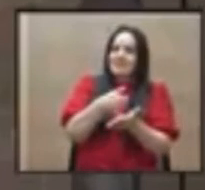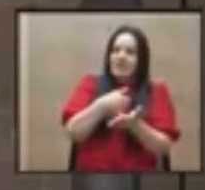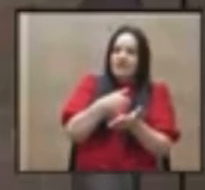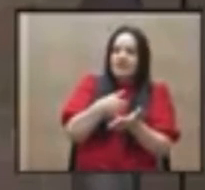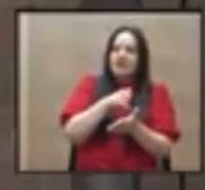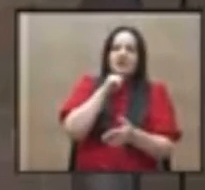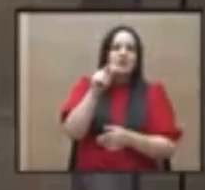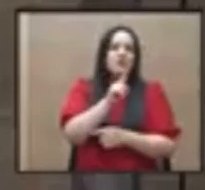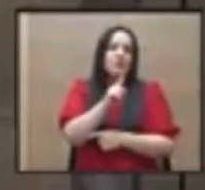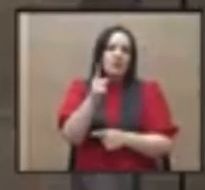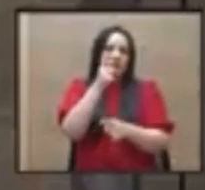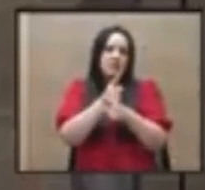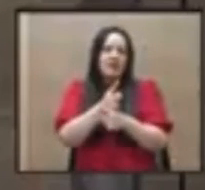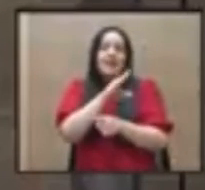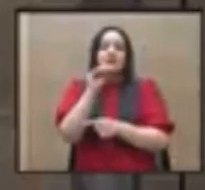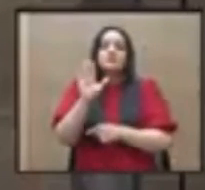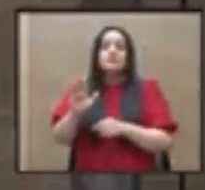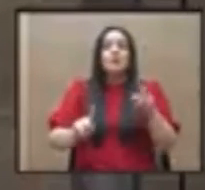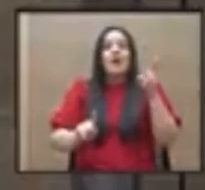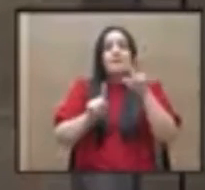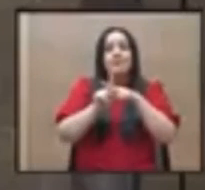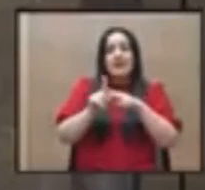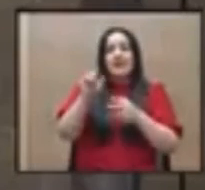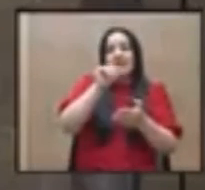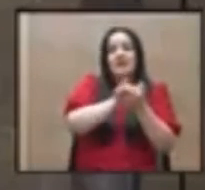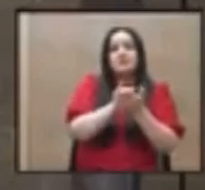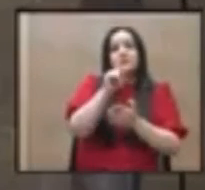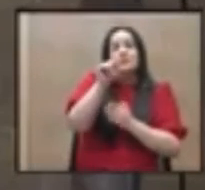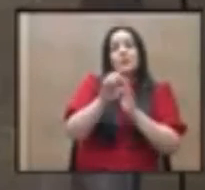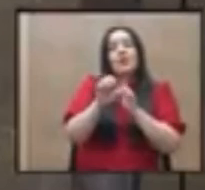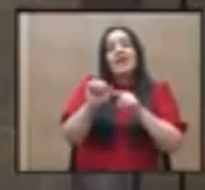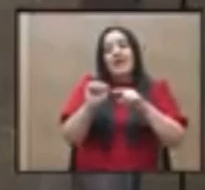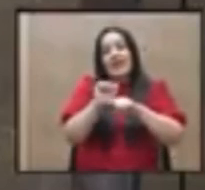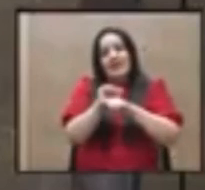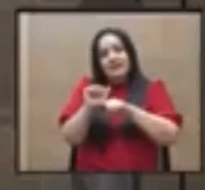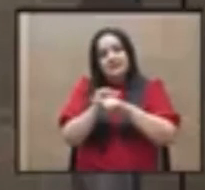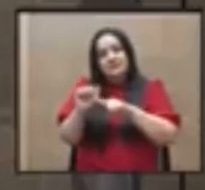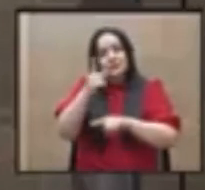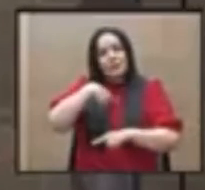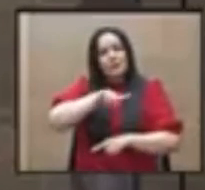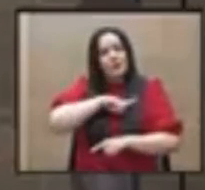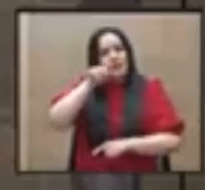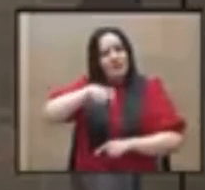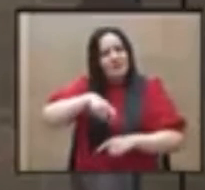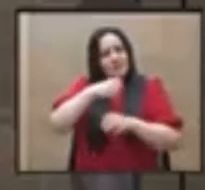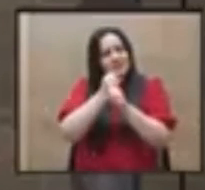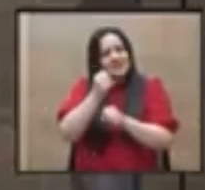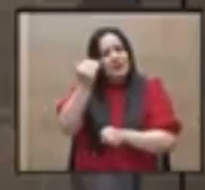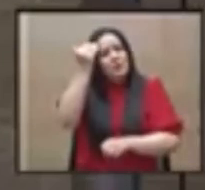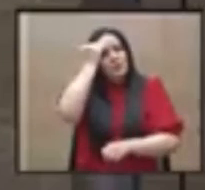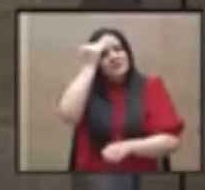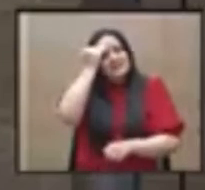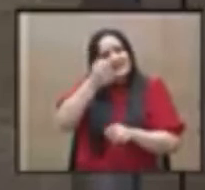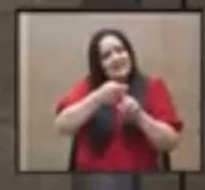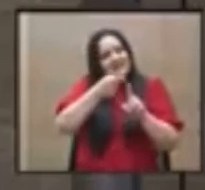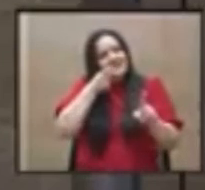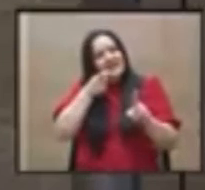ineficiente en su aplicación. Y este es un ejercicio del que deberíamos de hacer conciencia desde